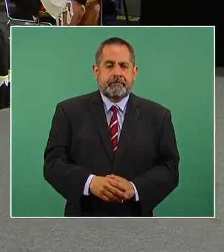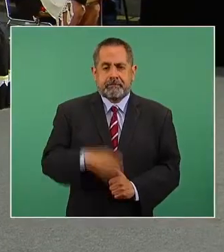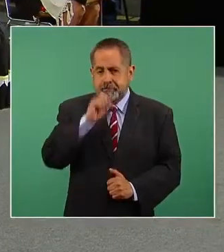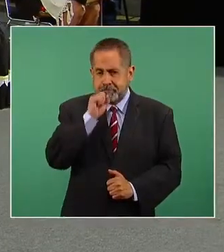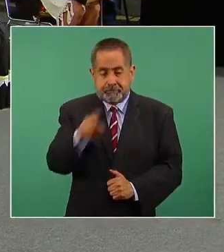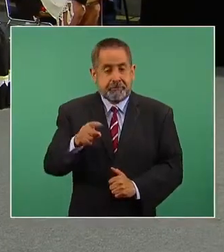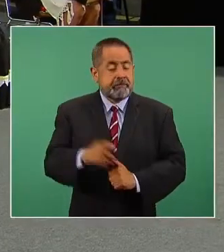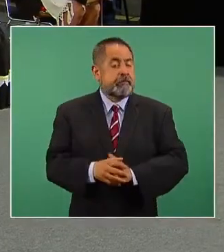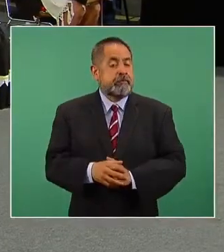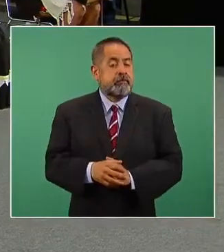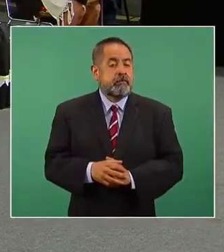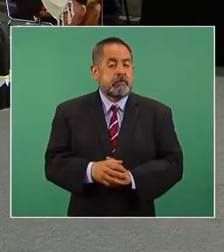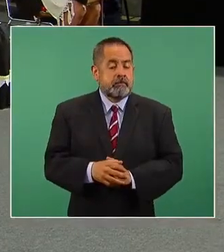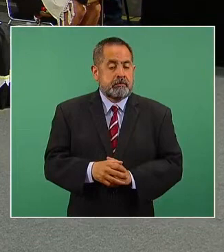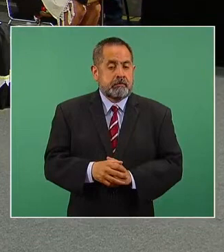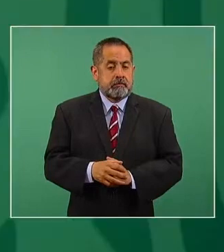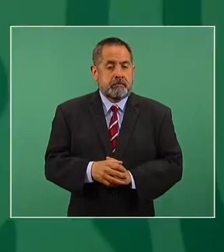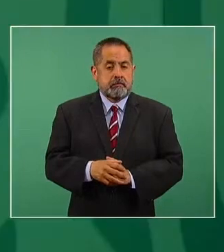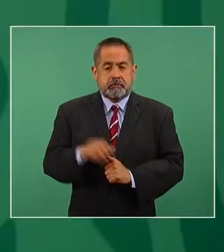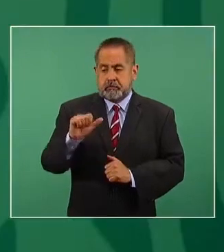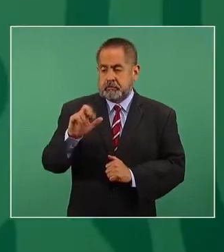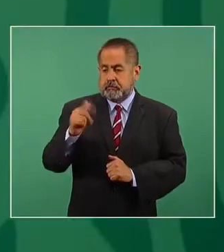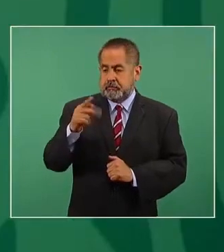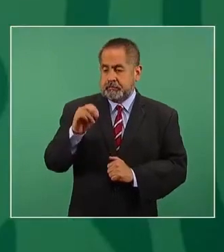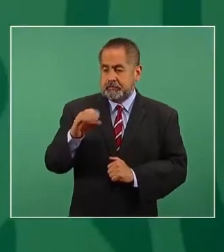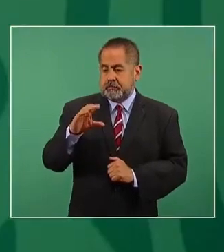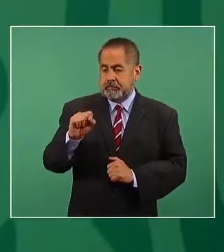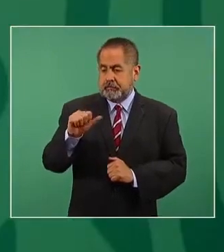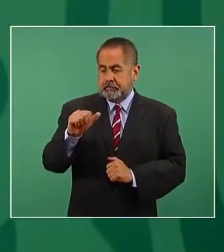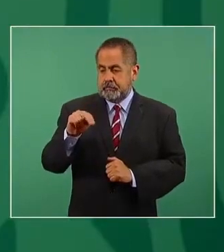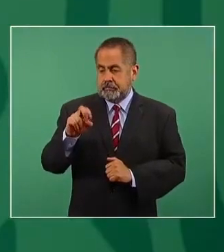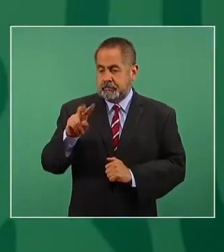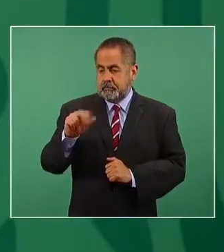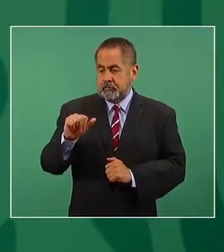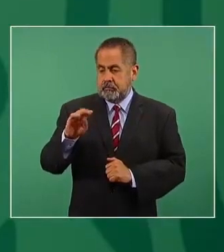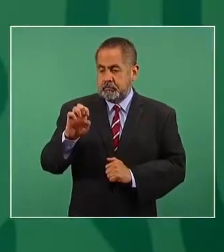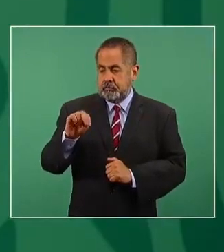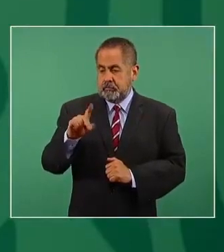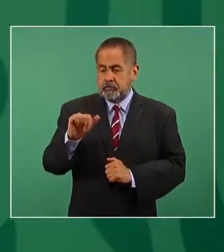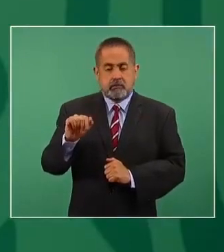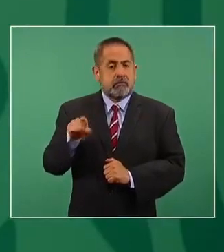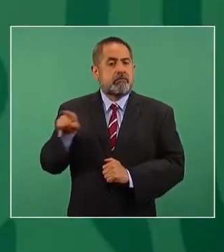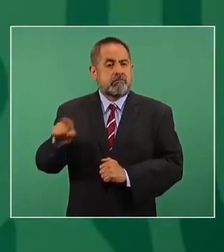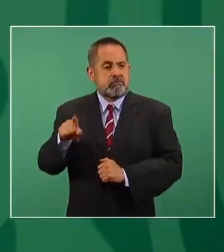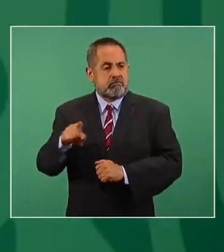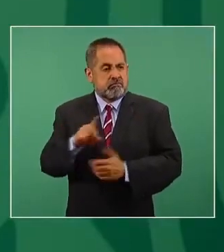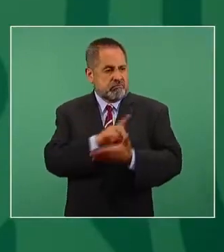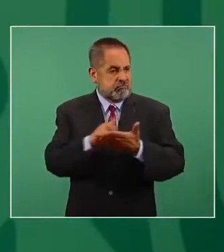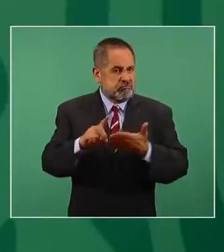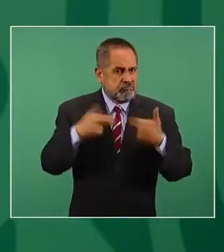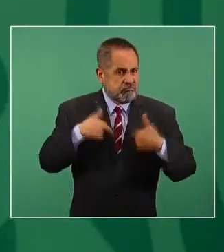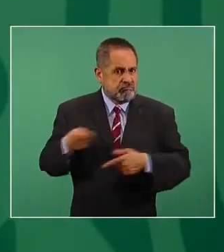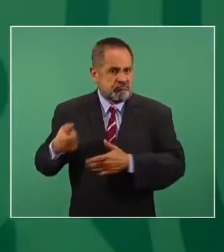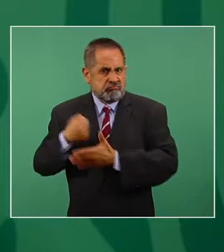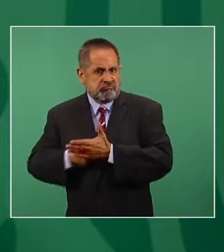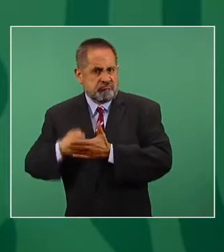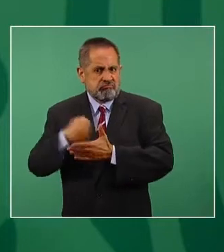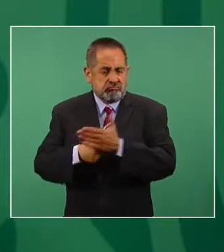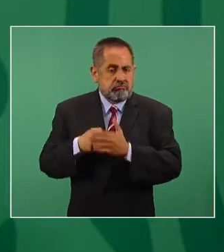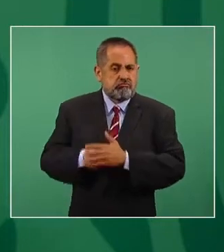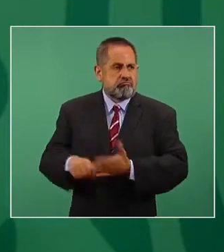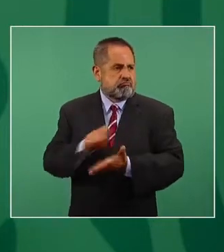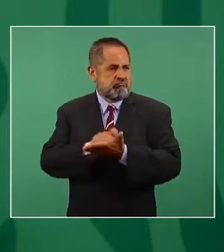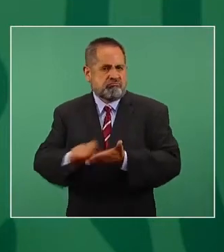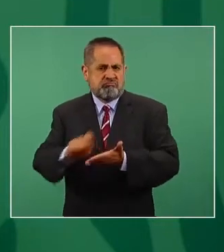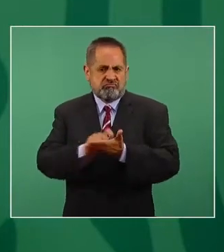Está también con nosotros Argentina Ivón Casanova Mendoza. Es defensora de los derechos humanos, es